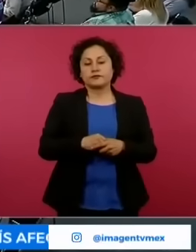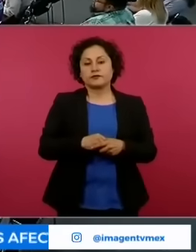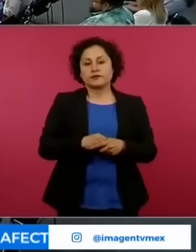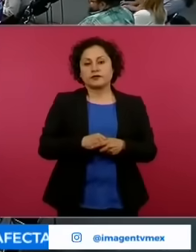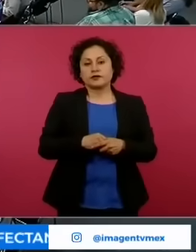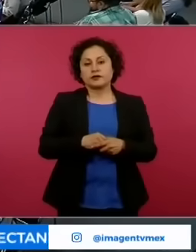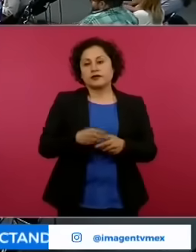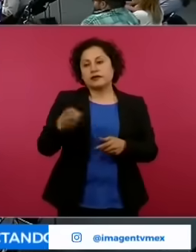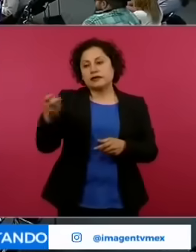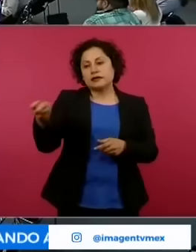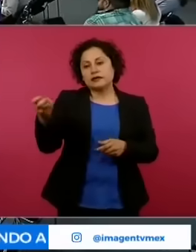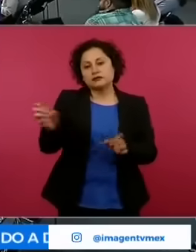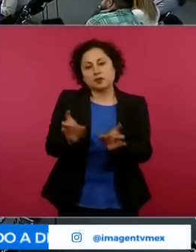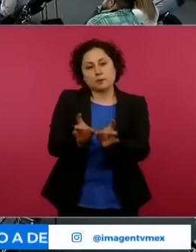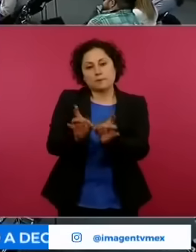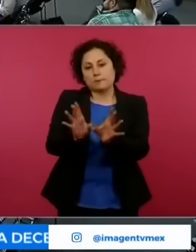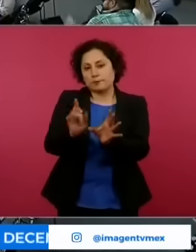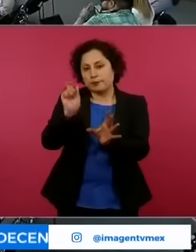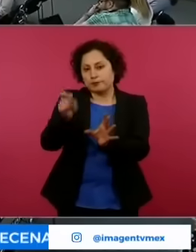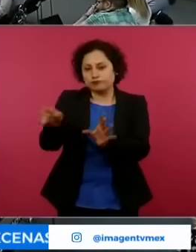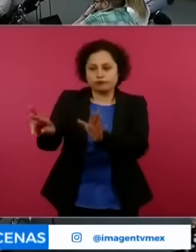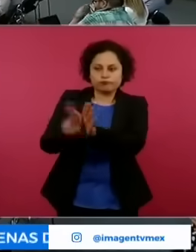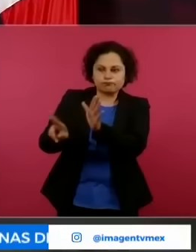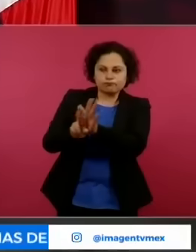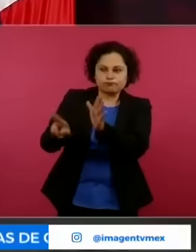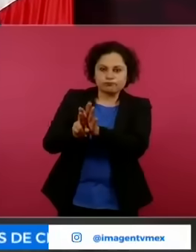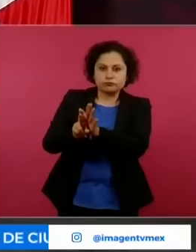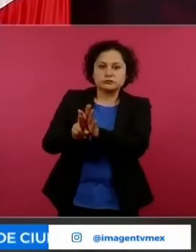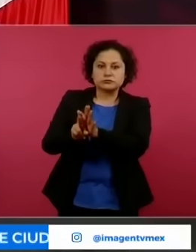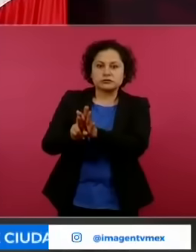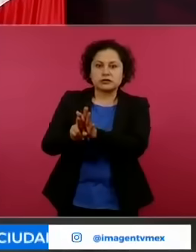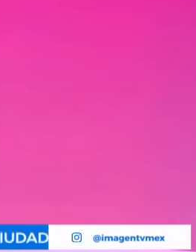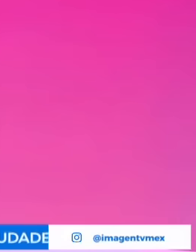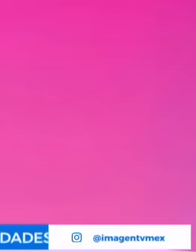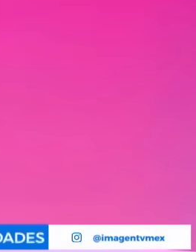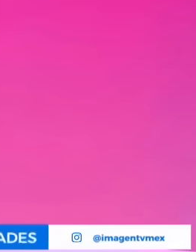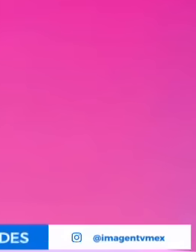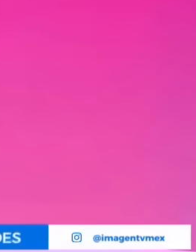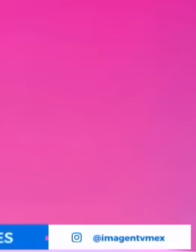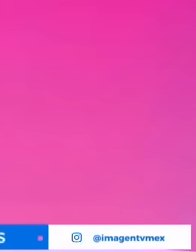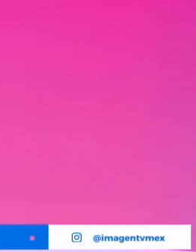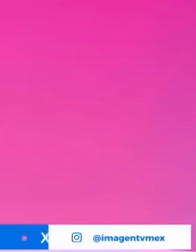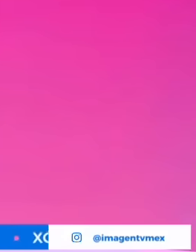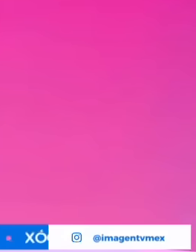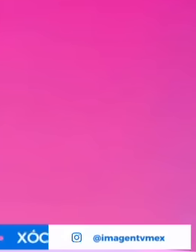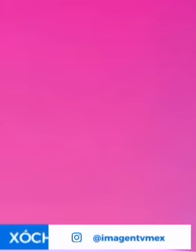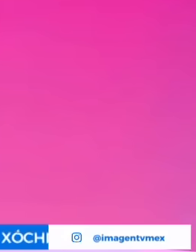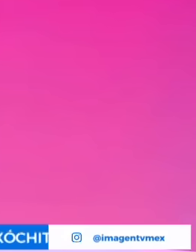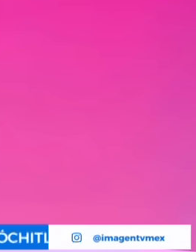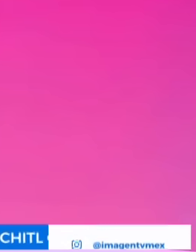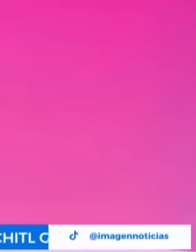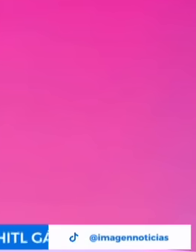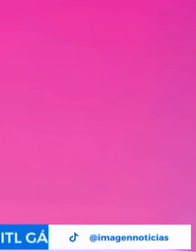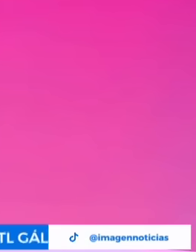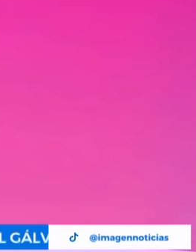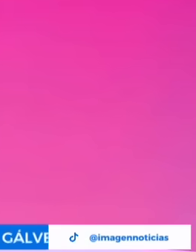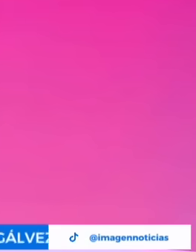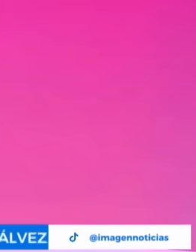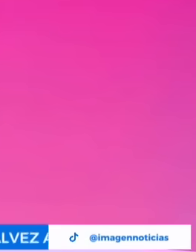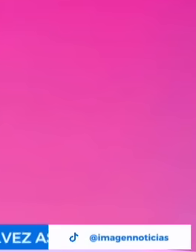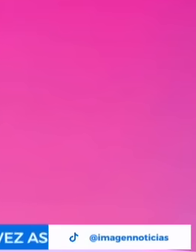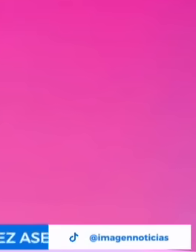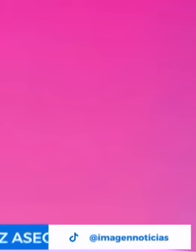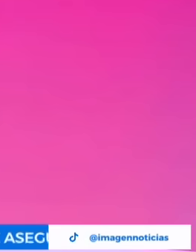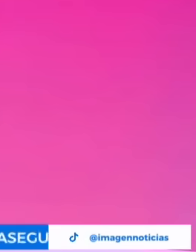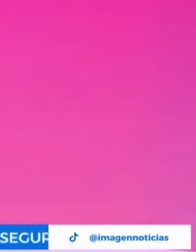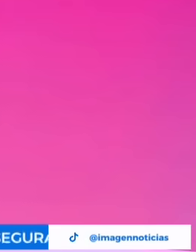que fue algo excepcional que no se esperaba No pues Imagínese los estados de la república que tienen que lidiar con 40